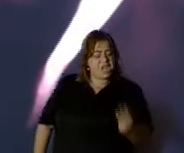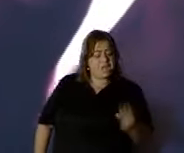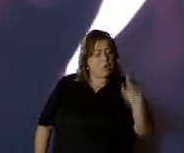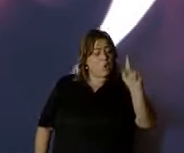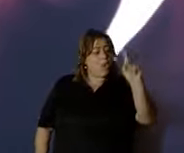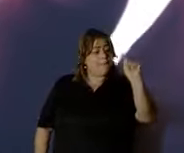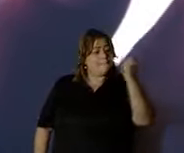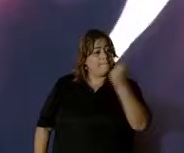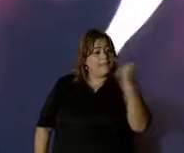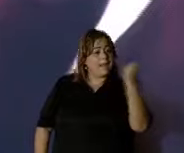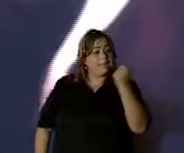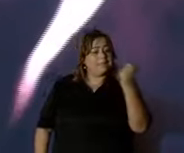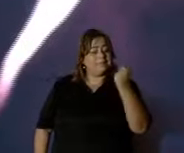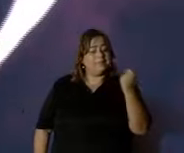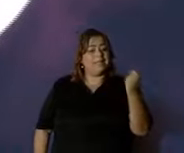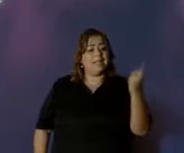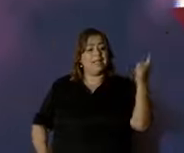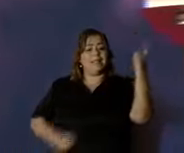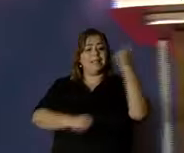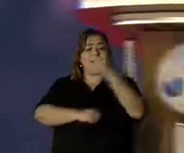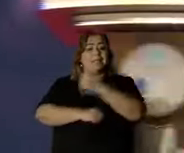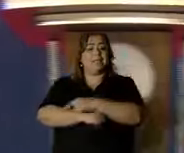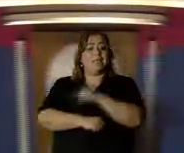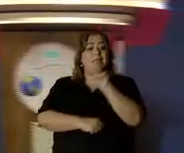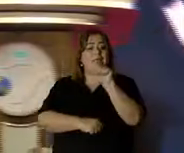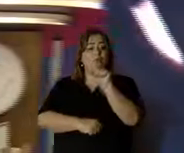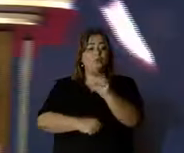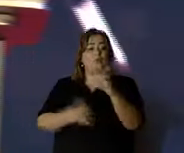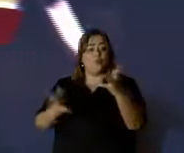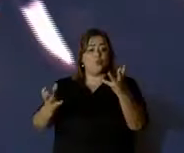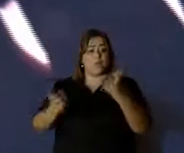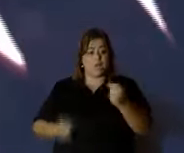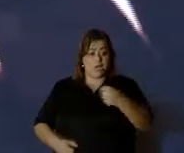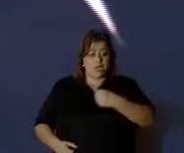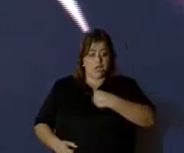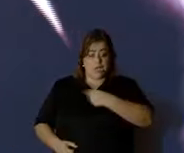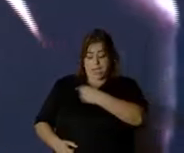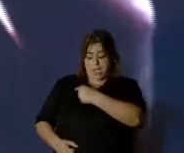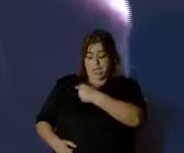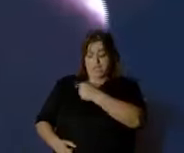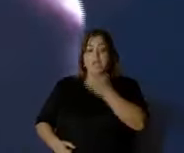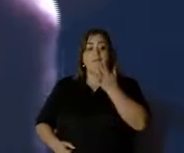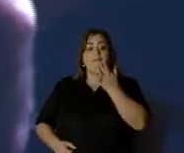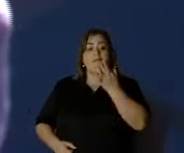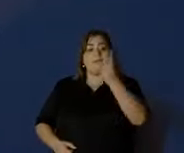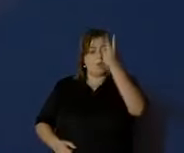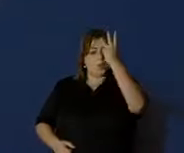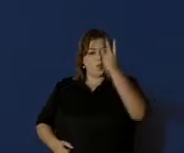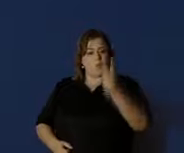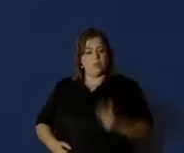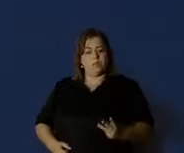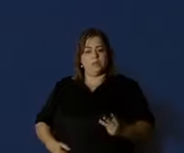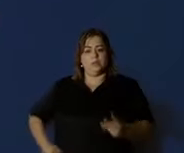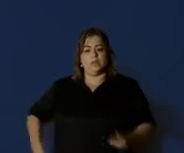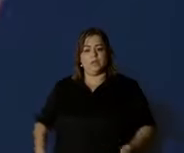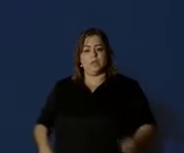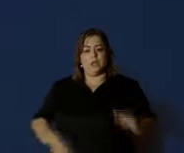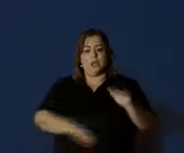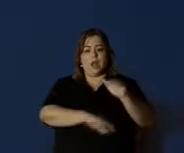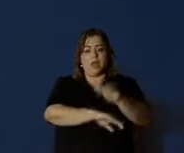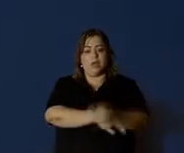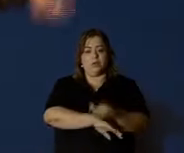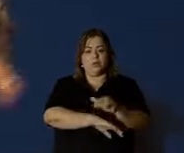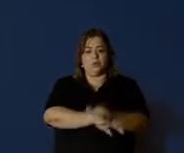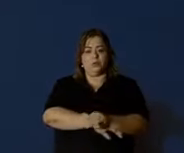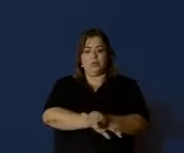que usted pueda. Yo tengo miércoles, lo digo para la gloria de Dios. El miércoles pasado nos metimos todos los líderes. Y por la noche cuando llegamos, un poquito